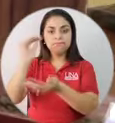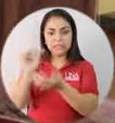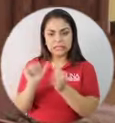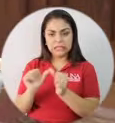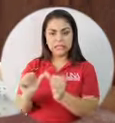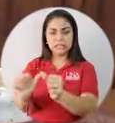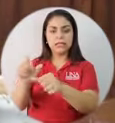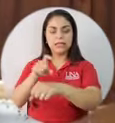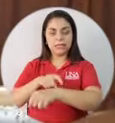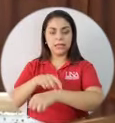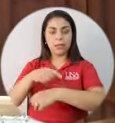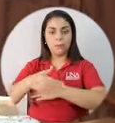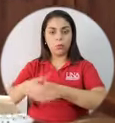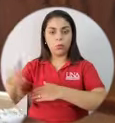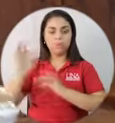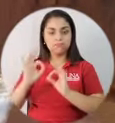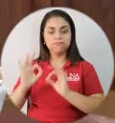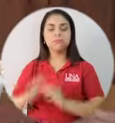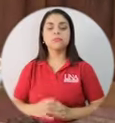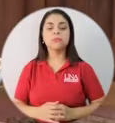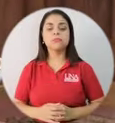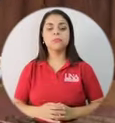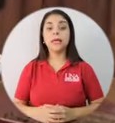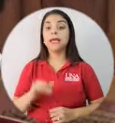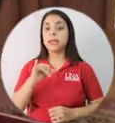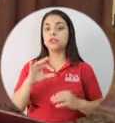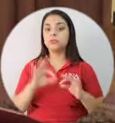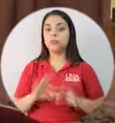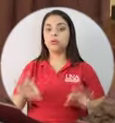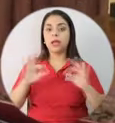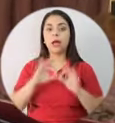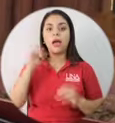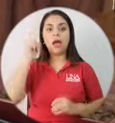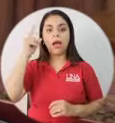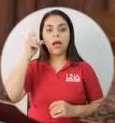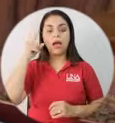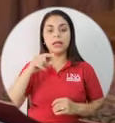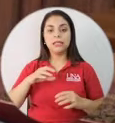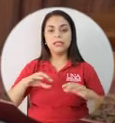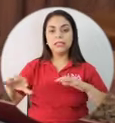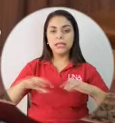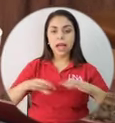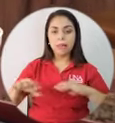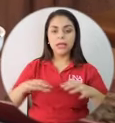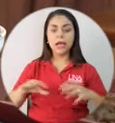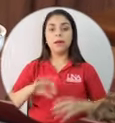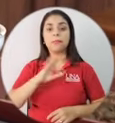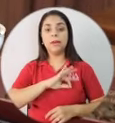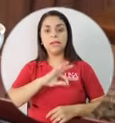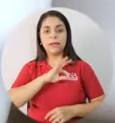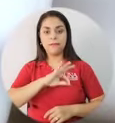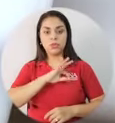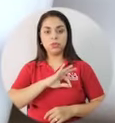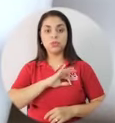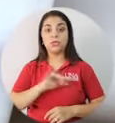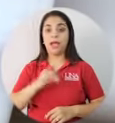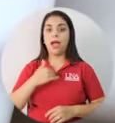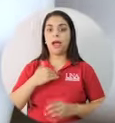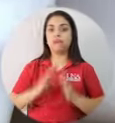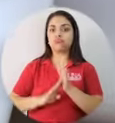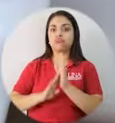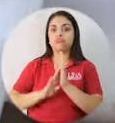la permanencia de la calidad del café a lo largo del tiempo. Y aquí es fundamental entender que esta dinámica de los microbeneficios